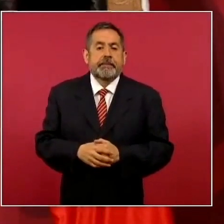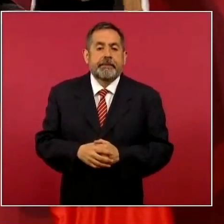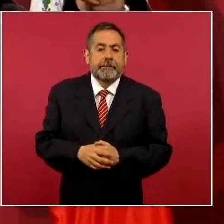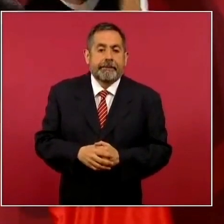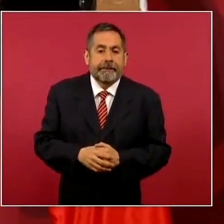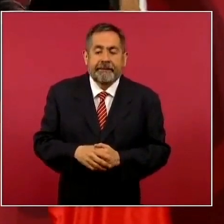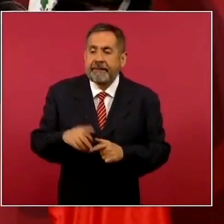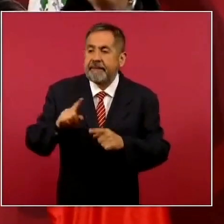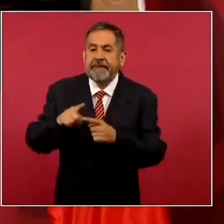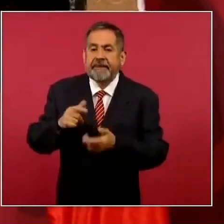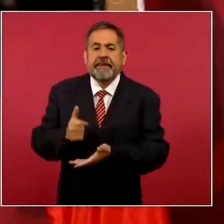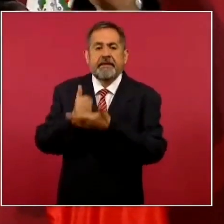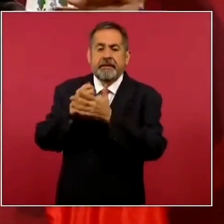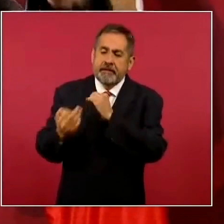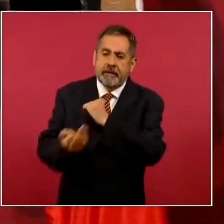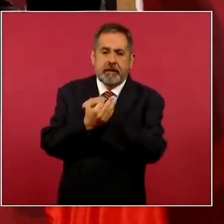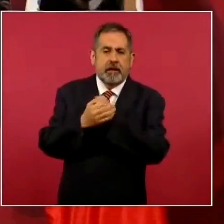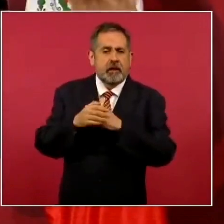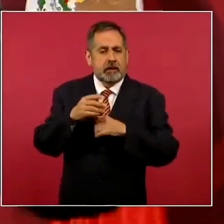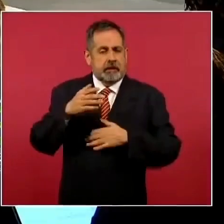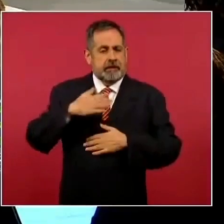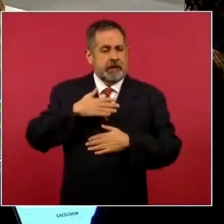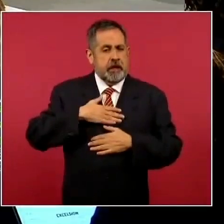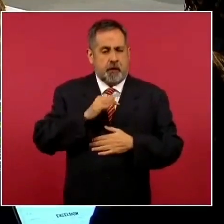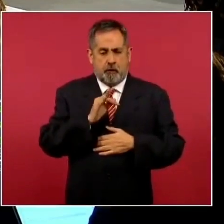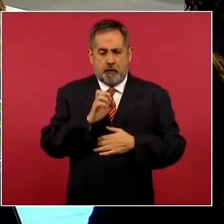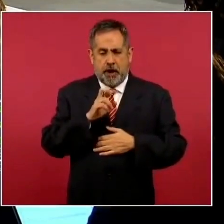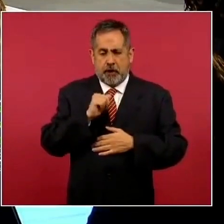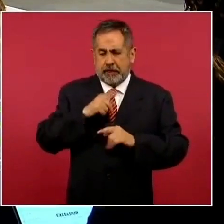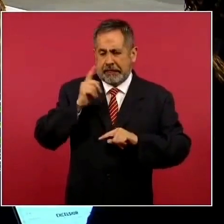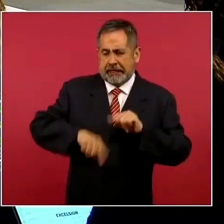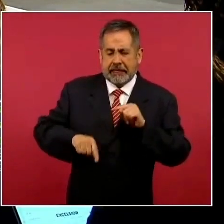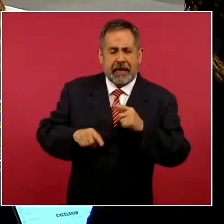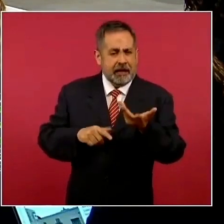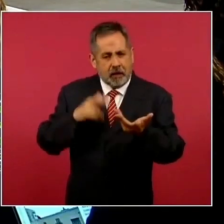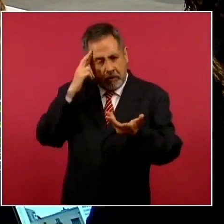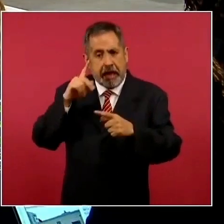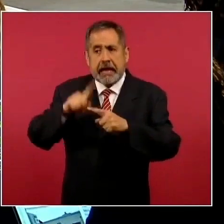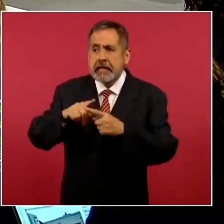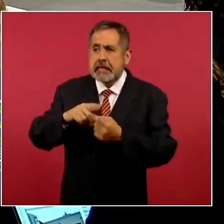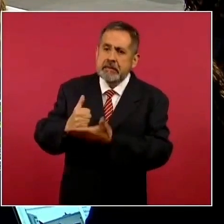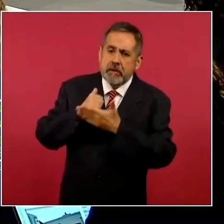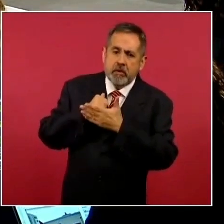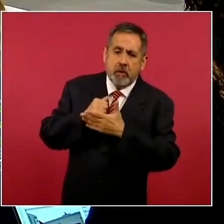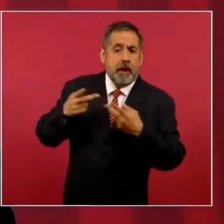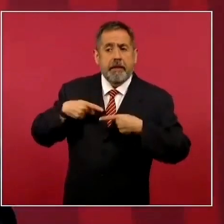¿Quiénes me sacaron adelante cuando el desafuero? El pueblo.